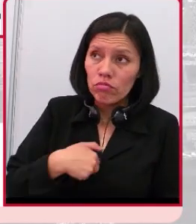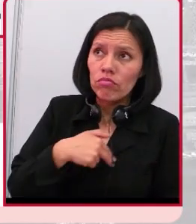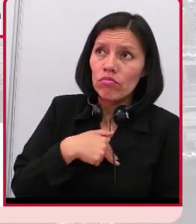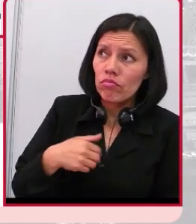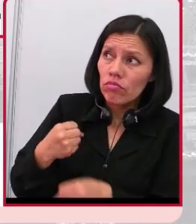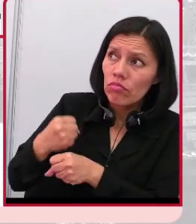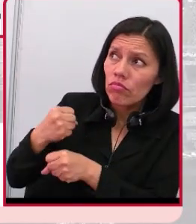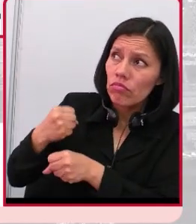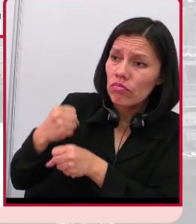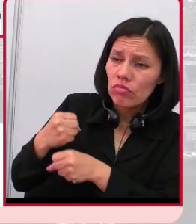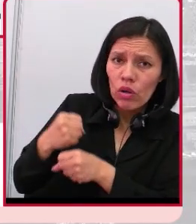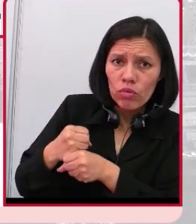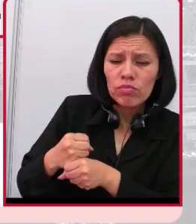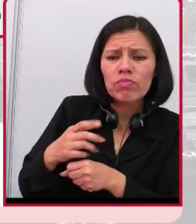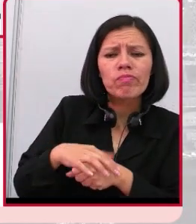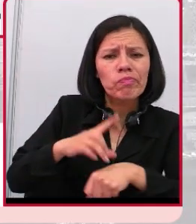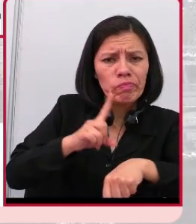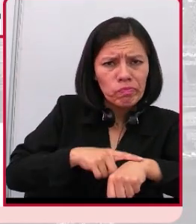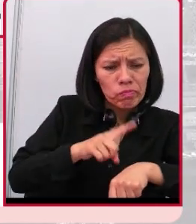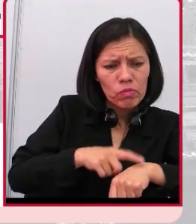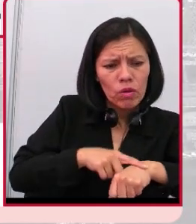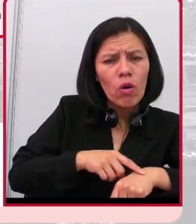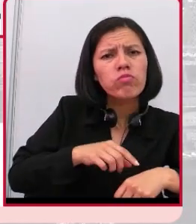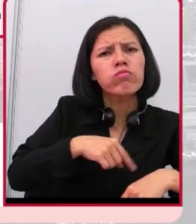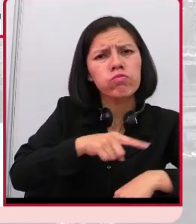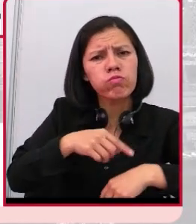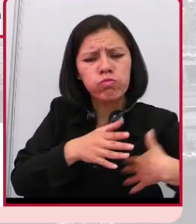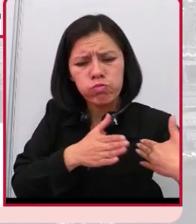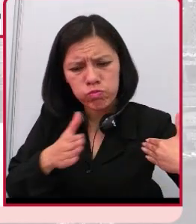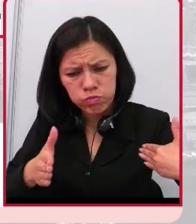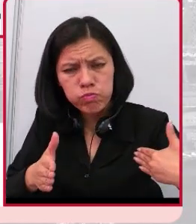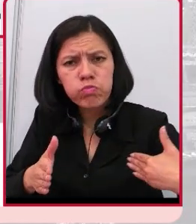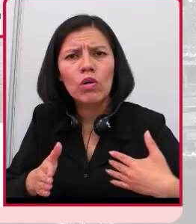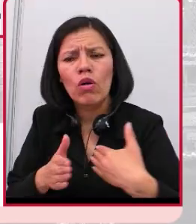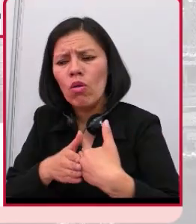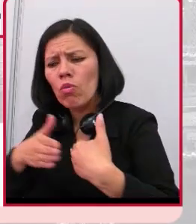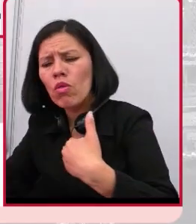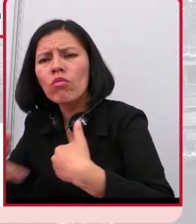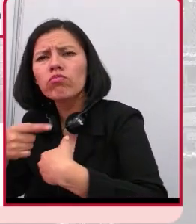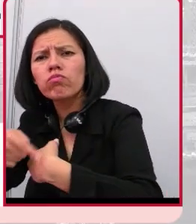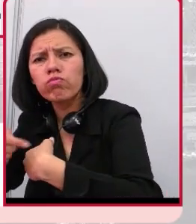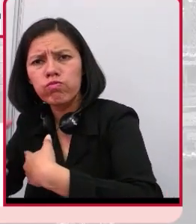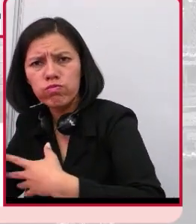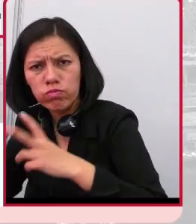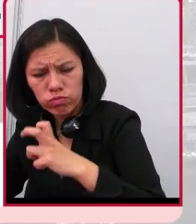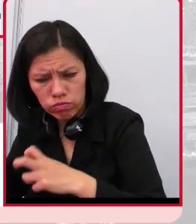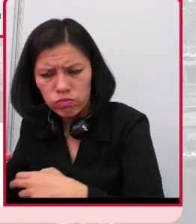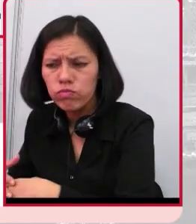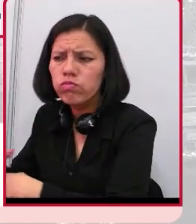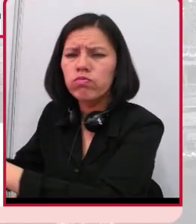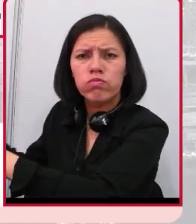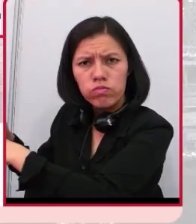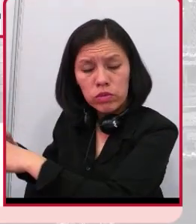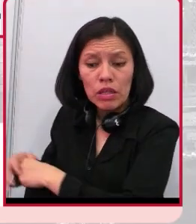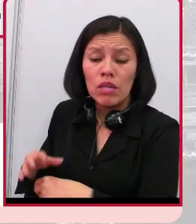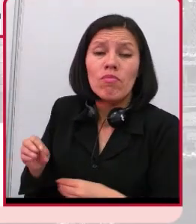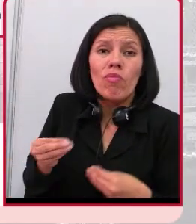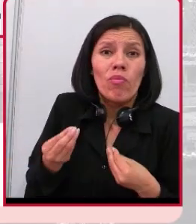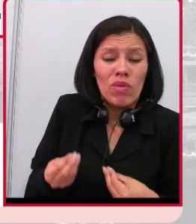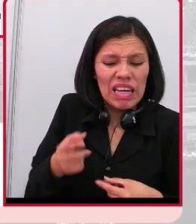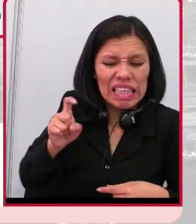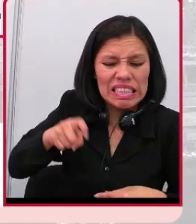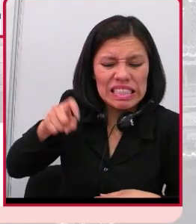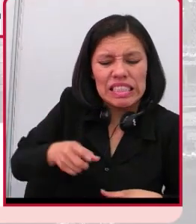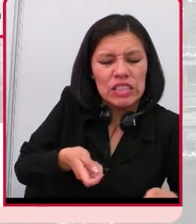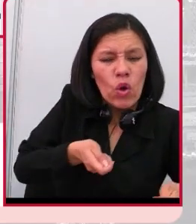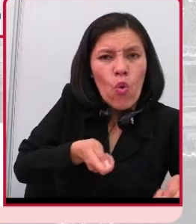trabajamos por campañas, porque el mineral presenta justamente características que necesitan este tipo de control.